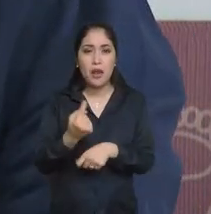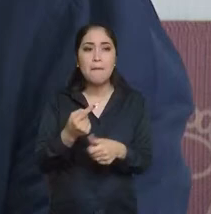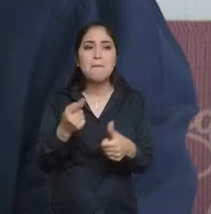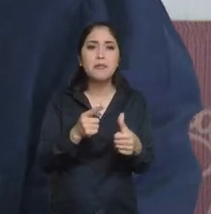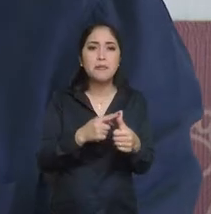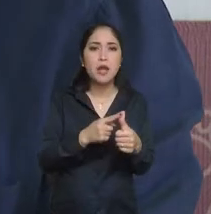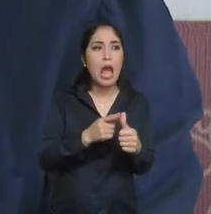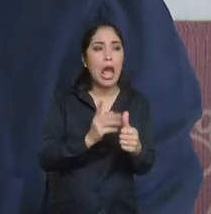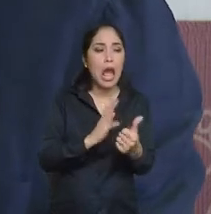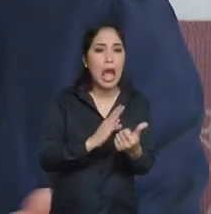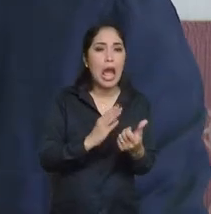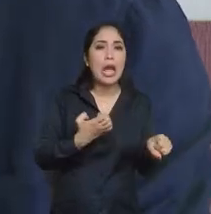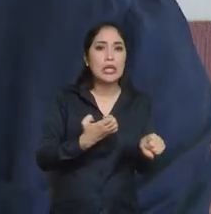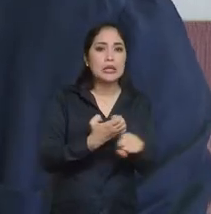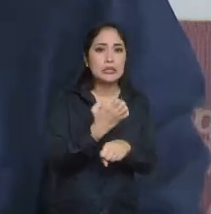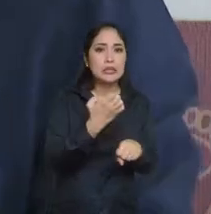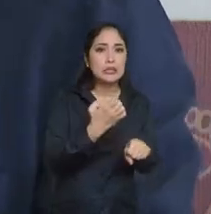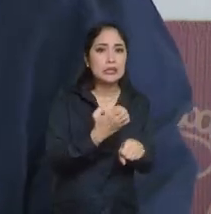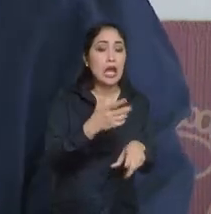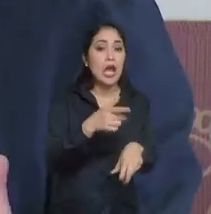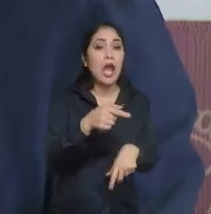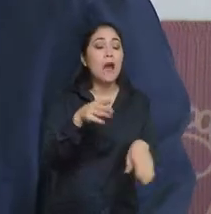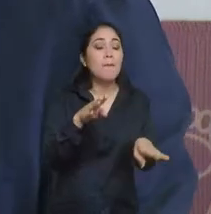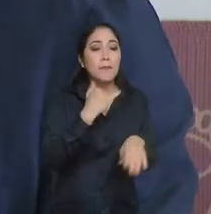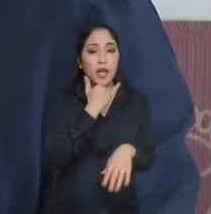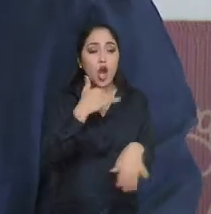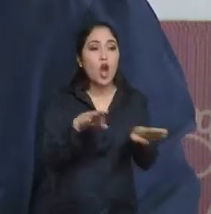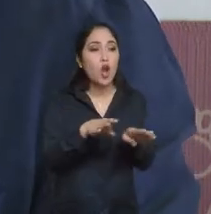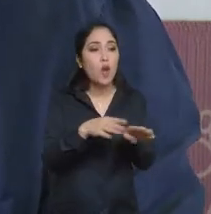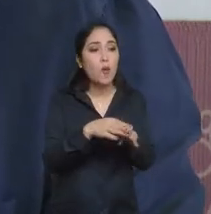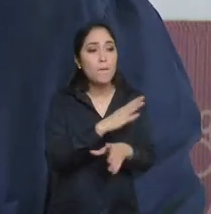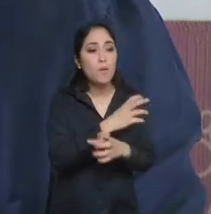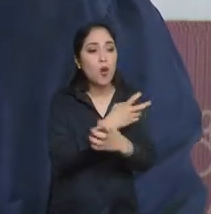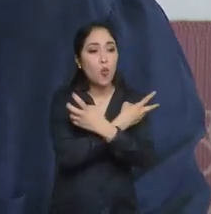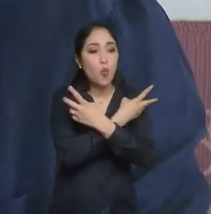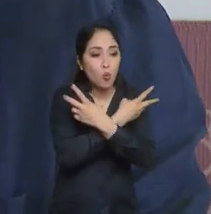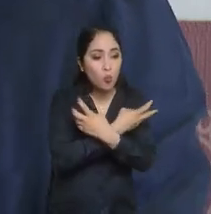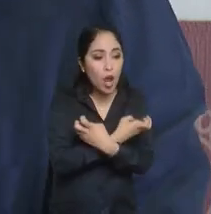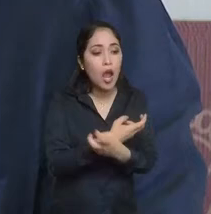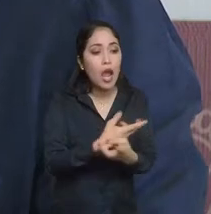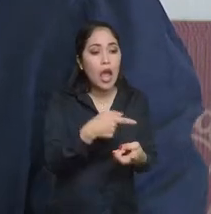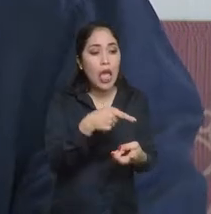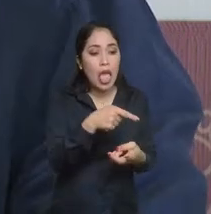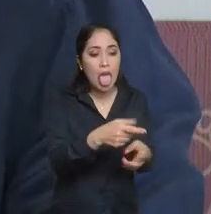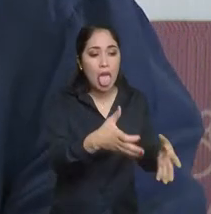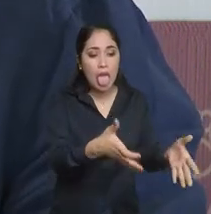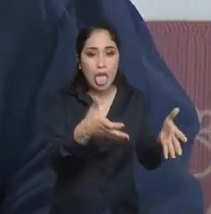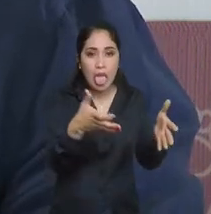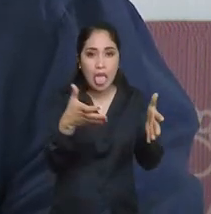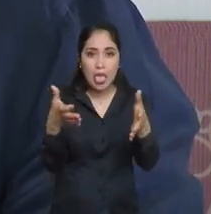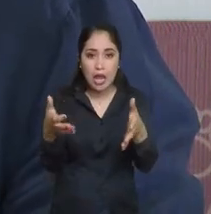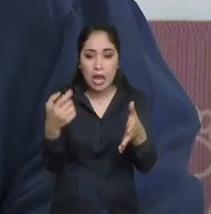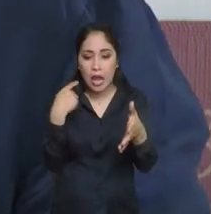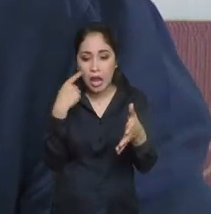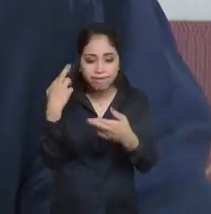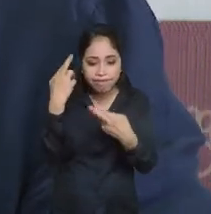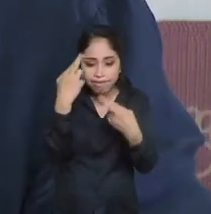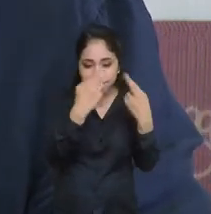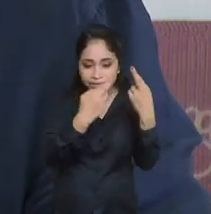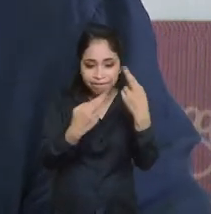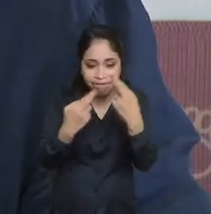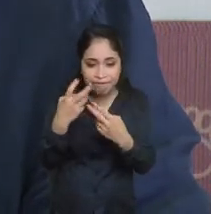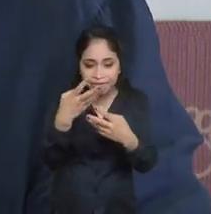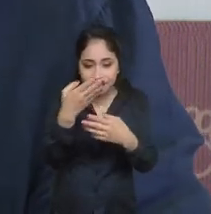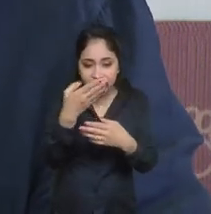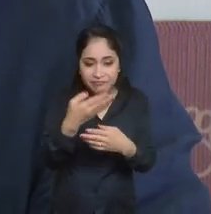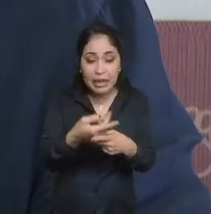estado de muchos de los cuerpos que están ahora en otros lugares que no guardan condiciones de dignidad, pero enseguida el proceso de identificación humana para poderlos